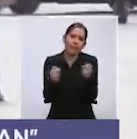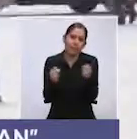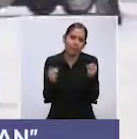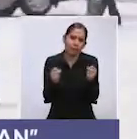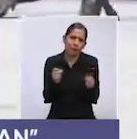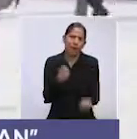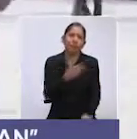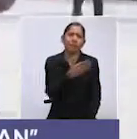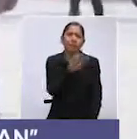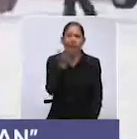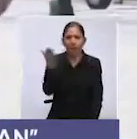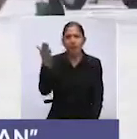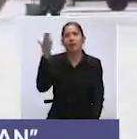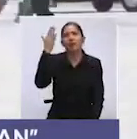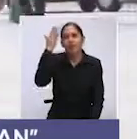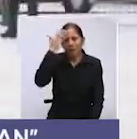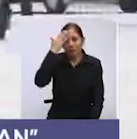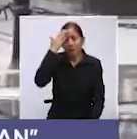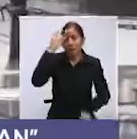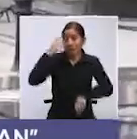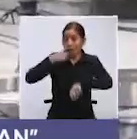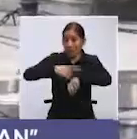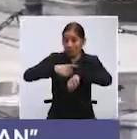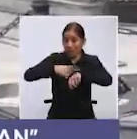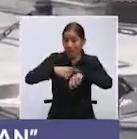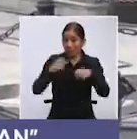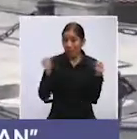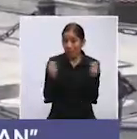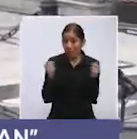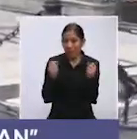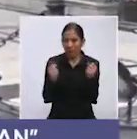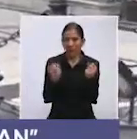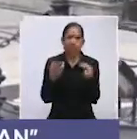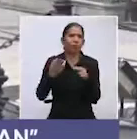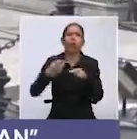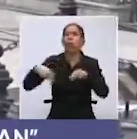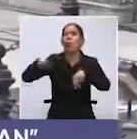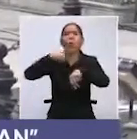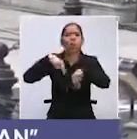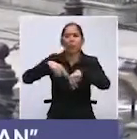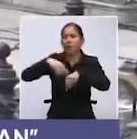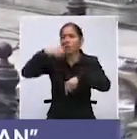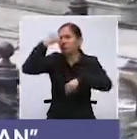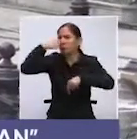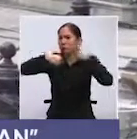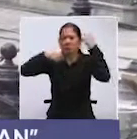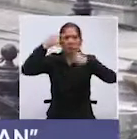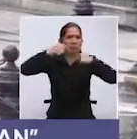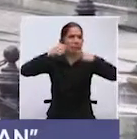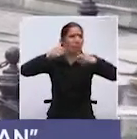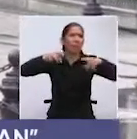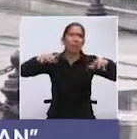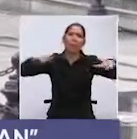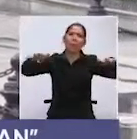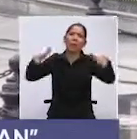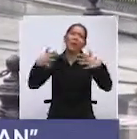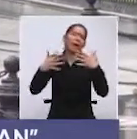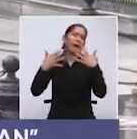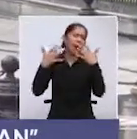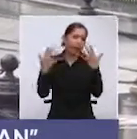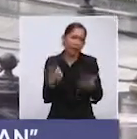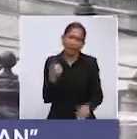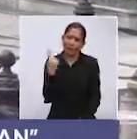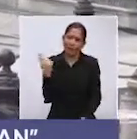sabemos que en el invierno existe un incremento natural de los esfríos, de las